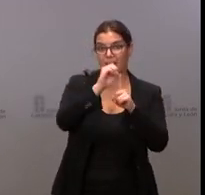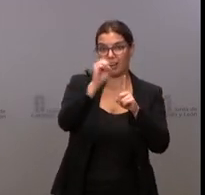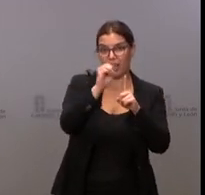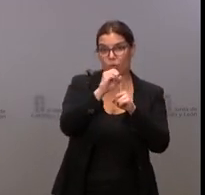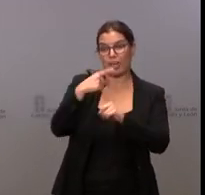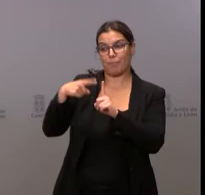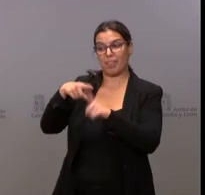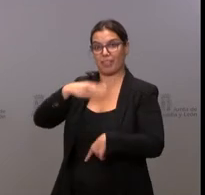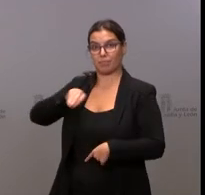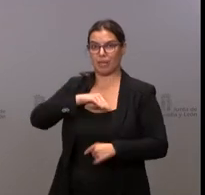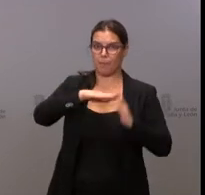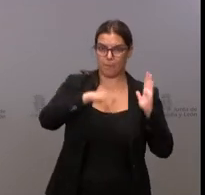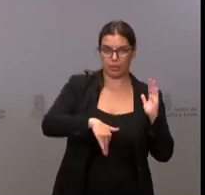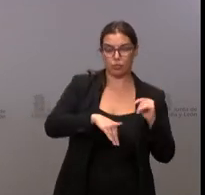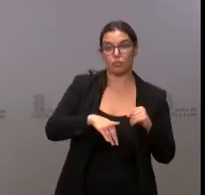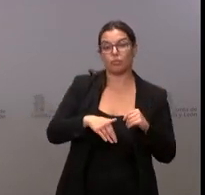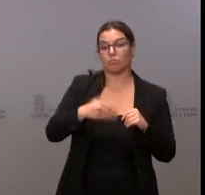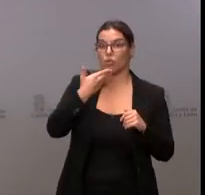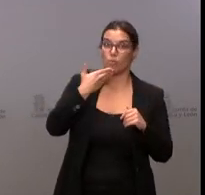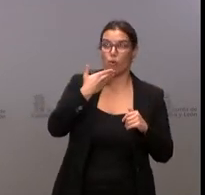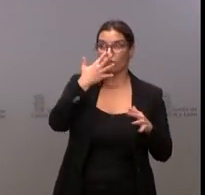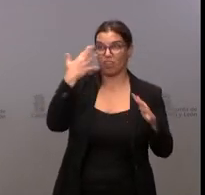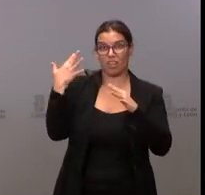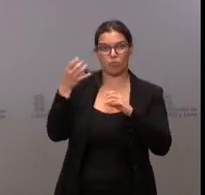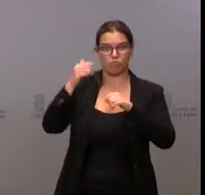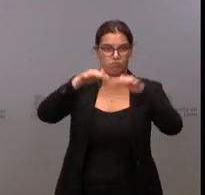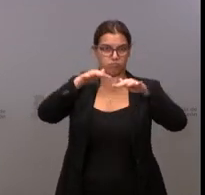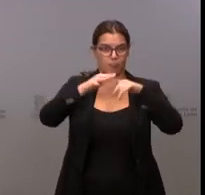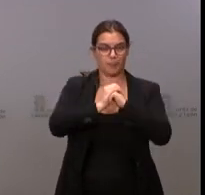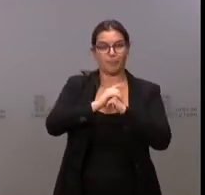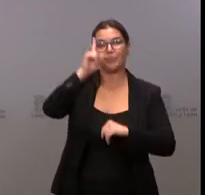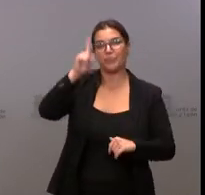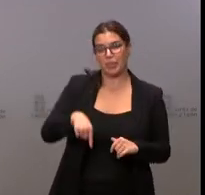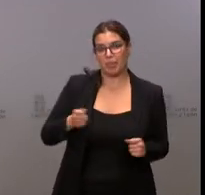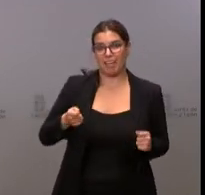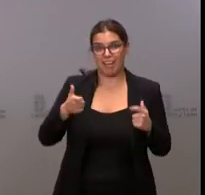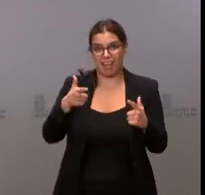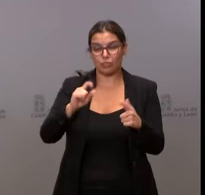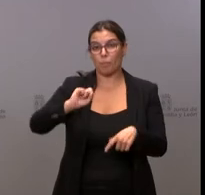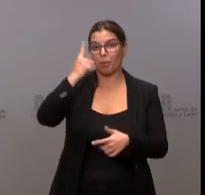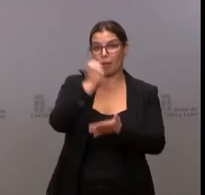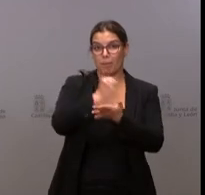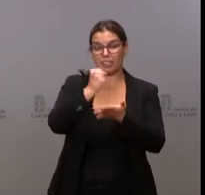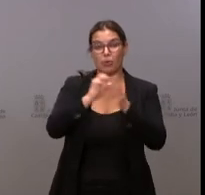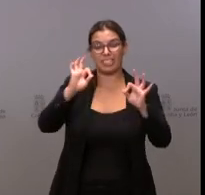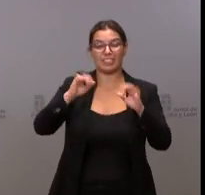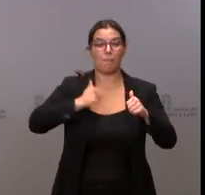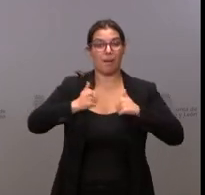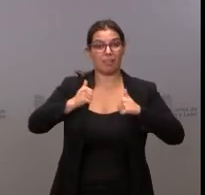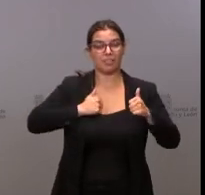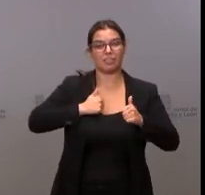españa y a niveles de hace una década también hemos reducido el coste de las primeras matrículas de máster